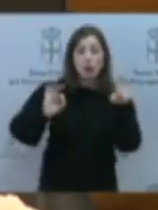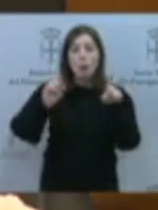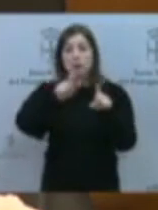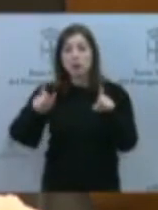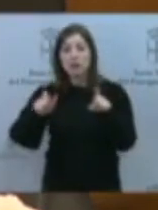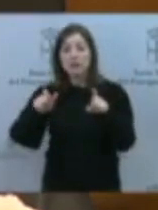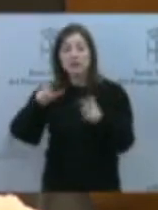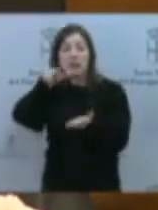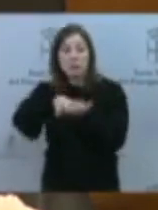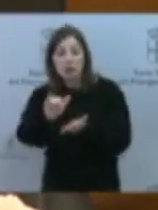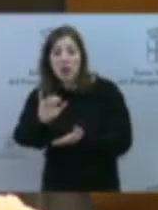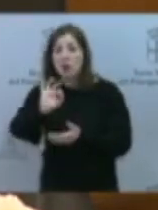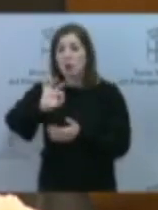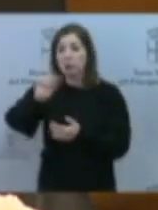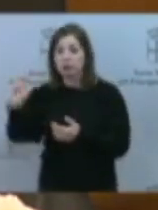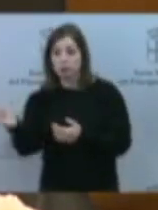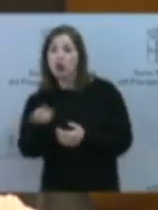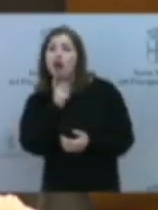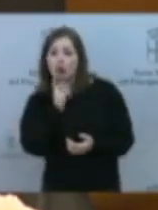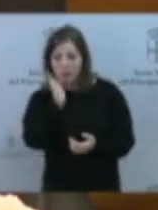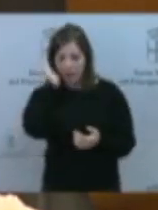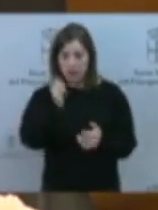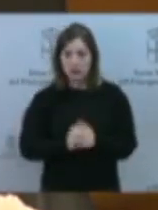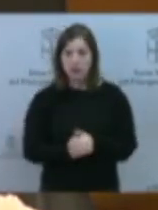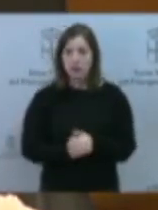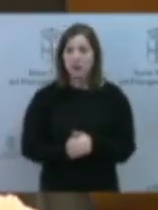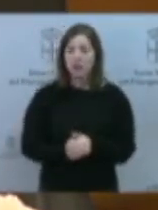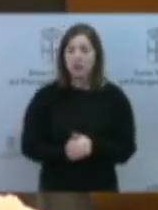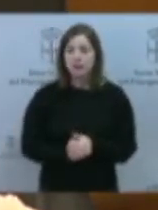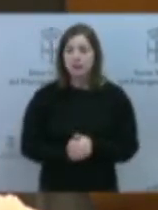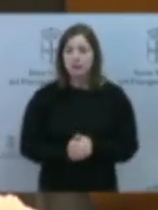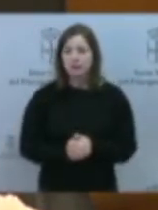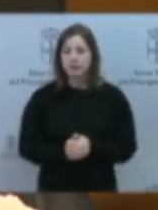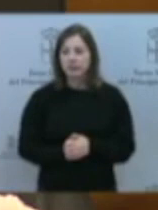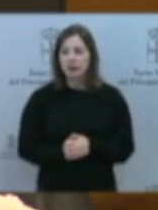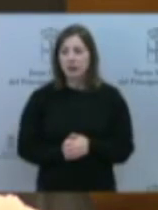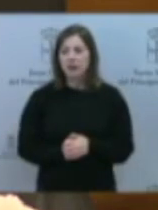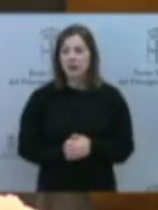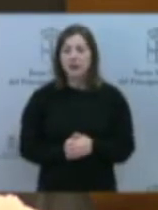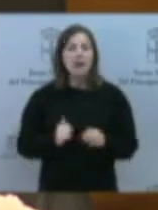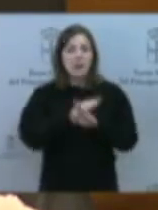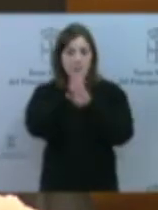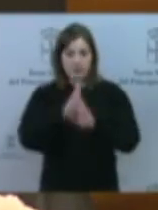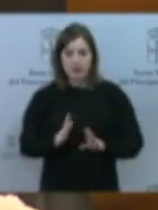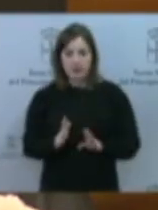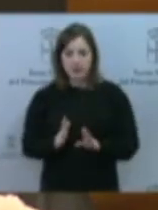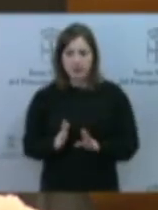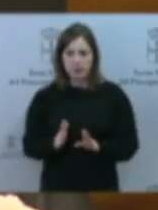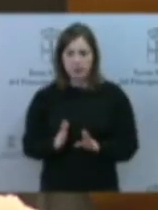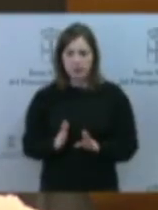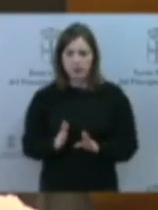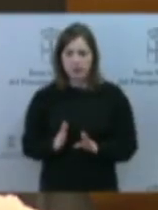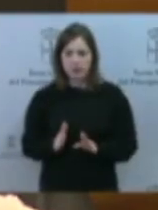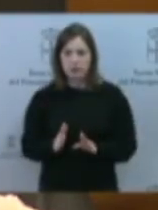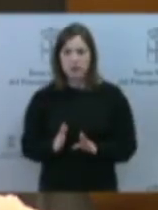¿no? Eso nos llama la atención. En definitiva, la fusión entre Liberbank y Unicaja plantea diversas incógnitas, tanto en la